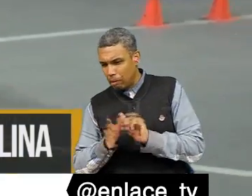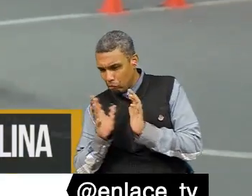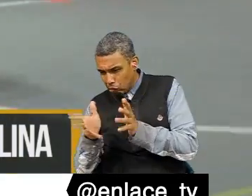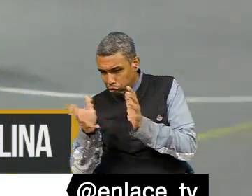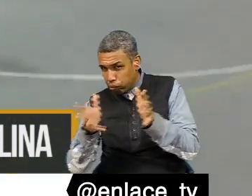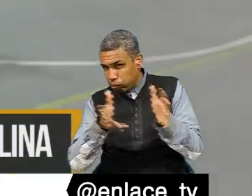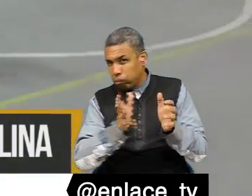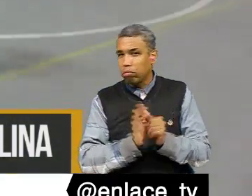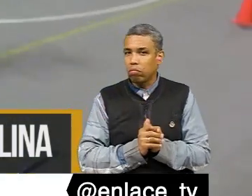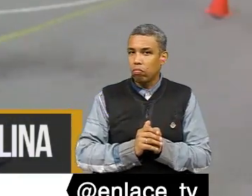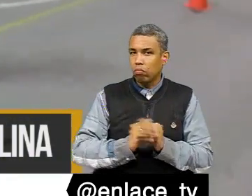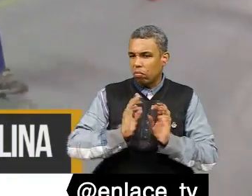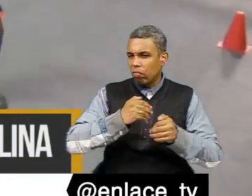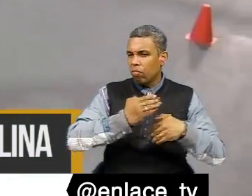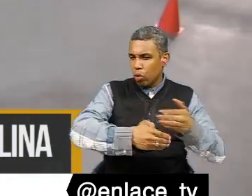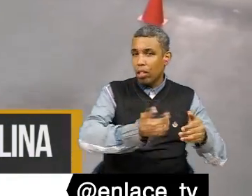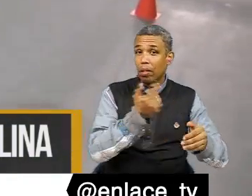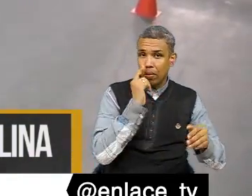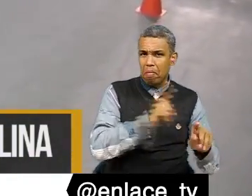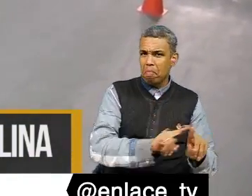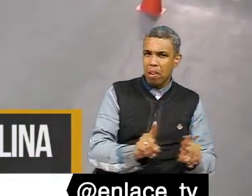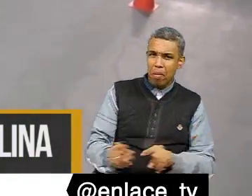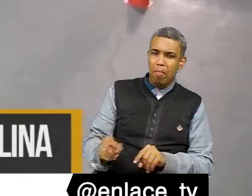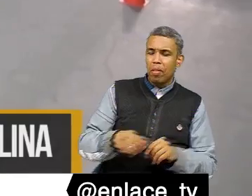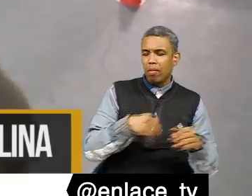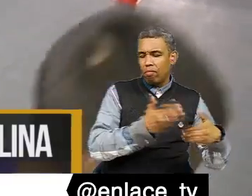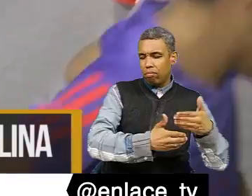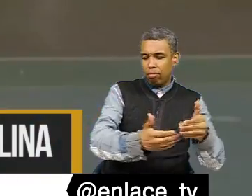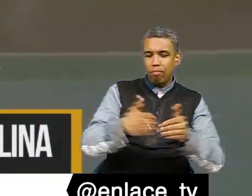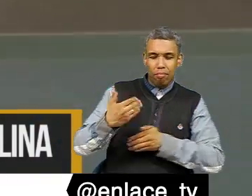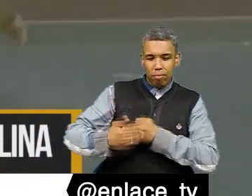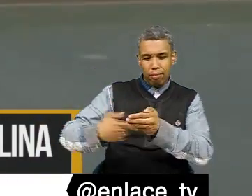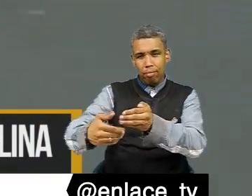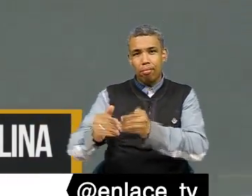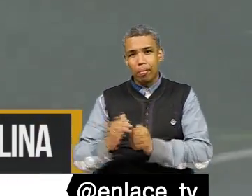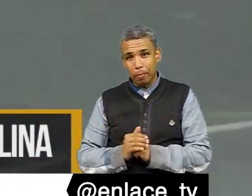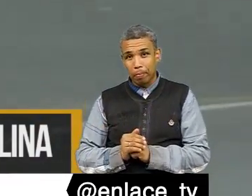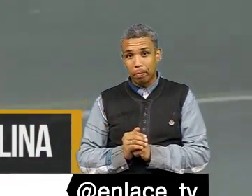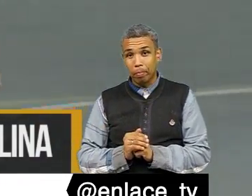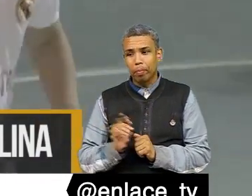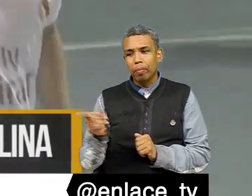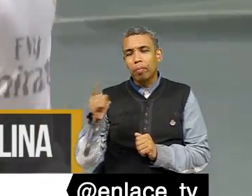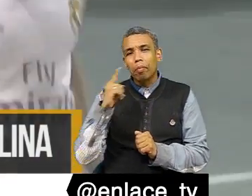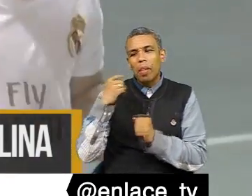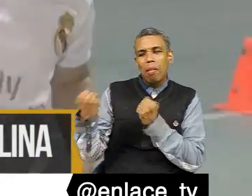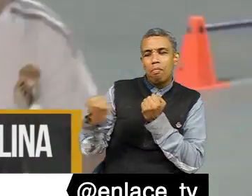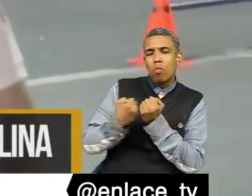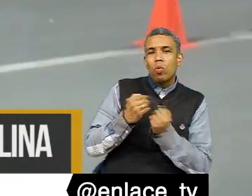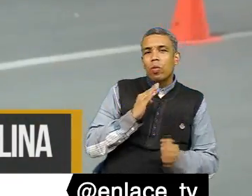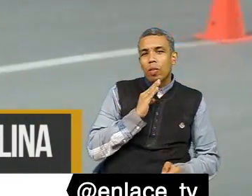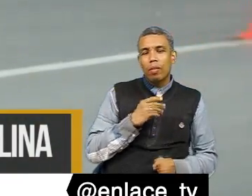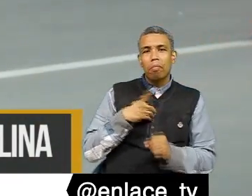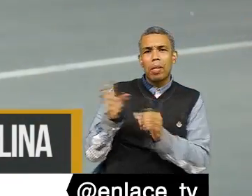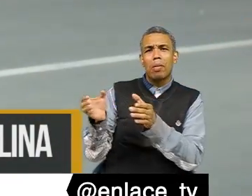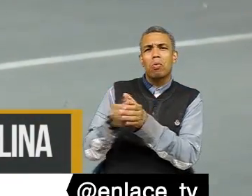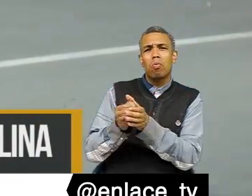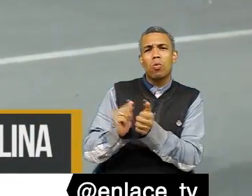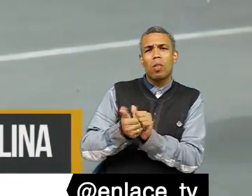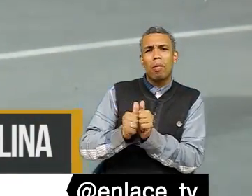de trabajo, avalado por el Inder Santander. Tenemos ese privilegio, tenemos el reconocimiento